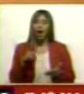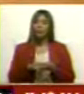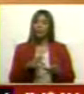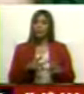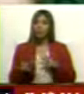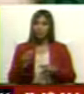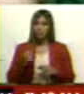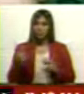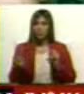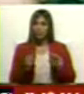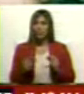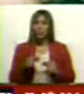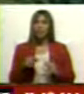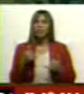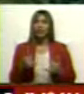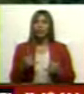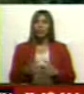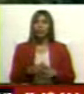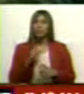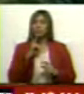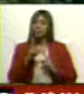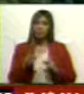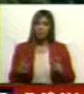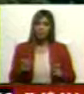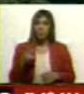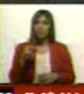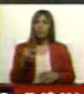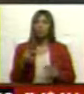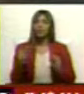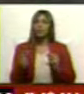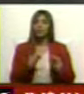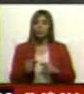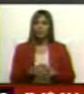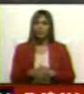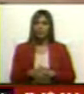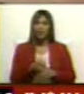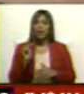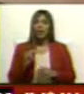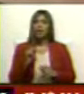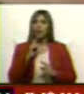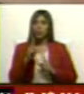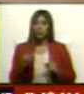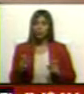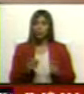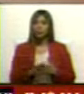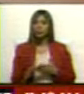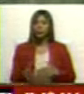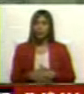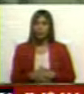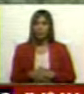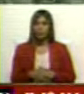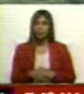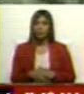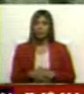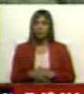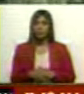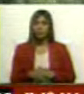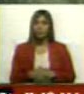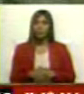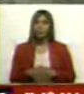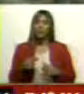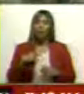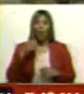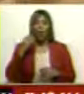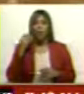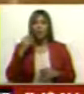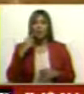discusión y que en este momento está en consulta para la segunda discusión, y esa consulta tiene que ver con la